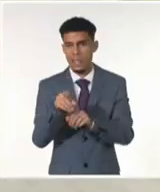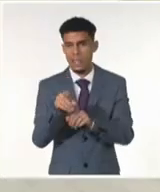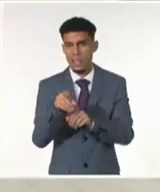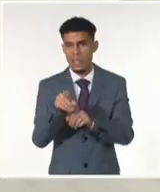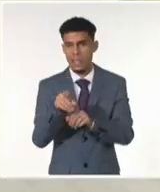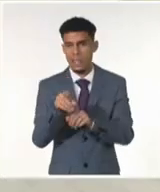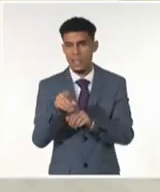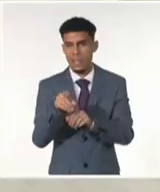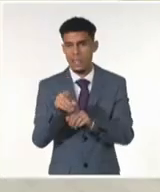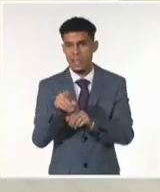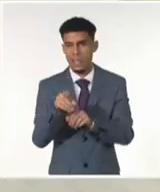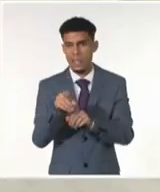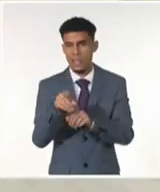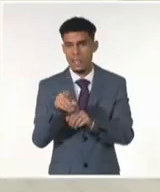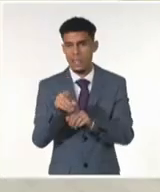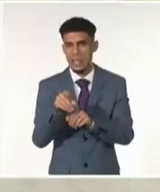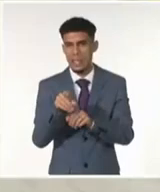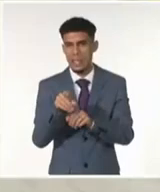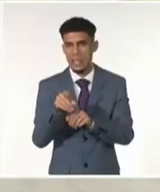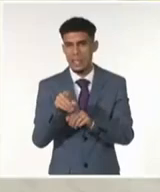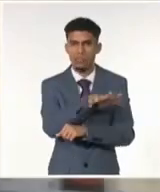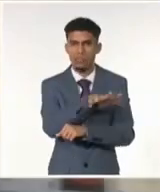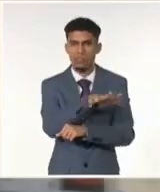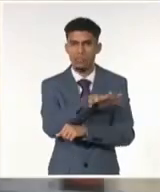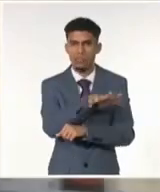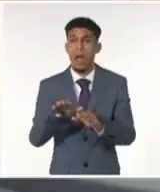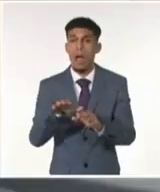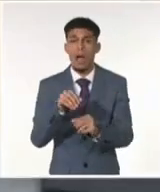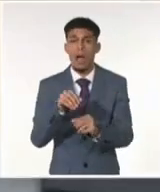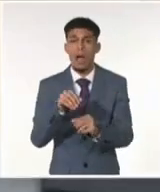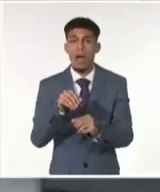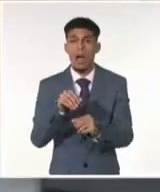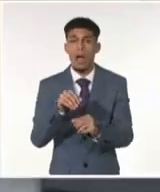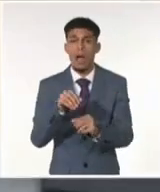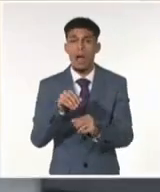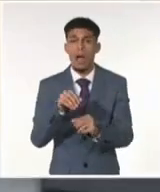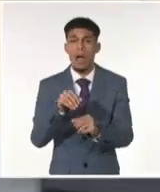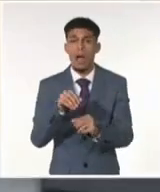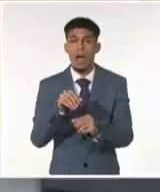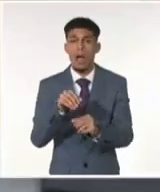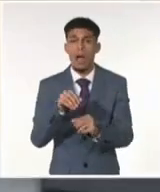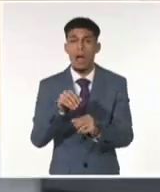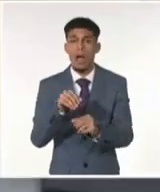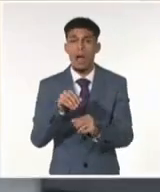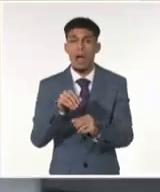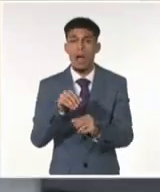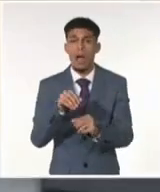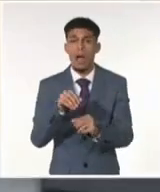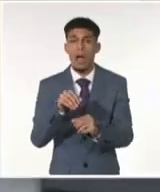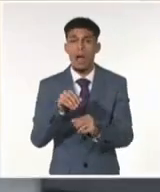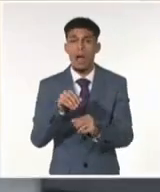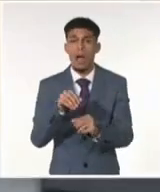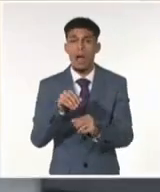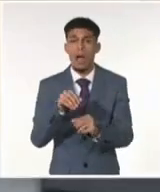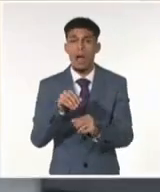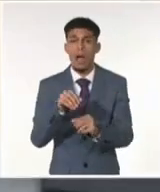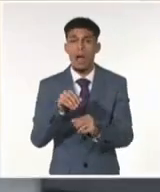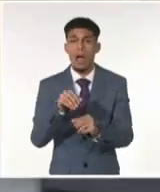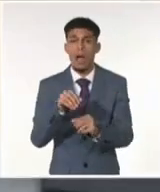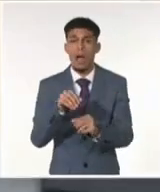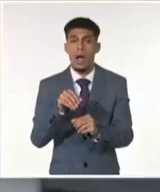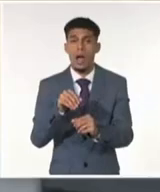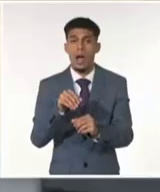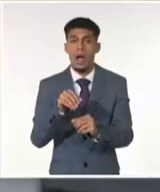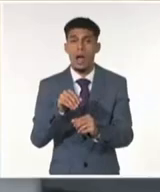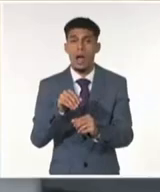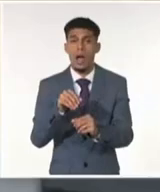parada se aprecia, se multiplica la higienización, las estructuras se complementan y robustecen. Este hogar materno, por ejemplo, no